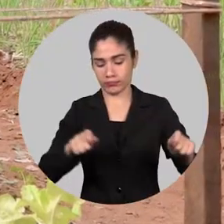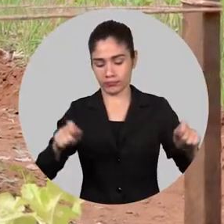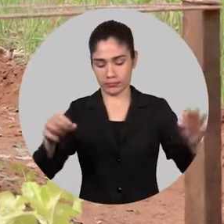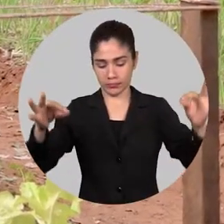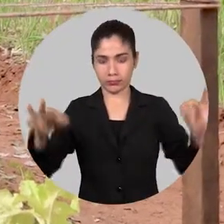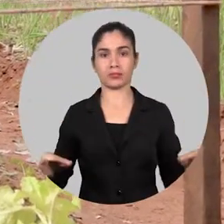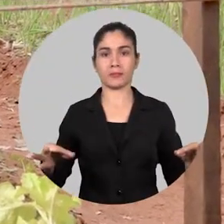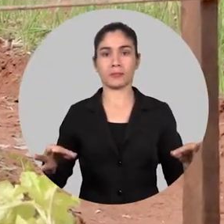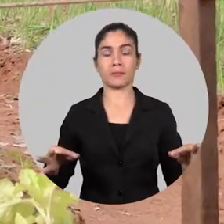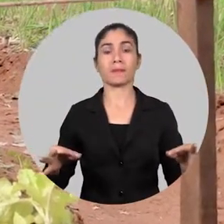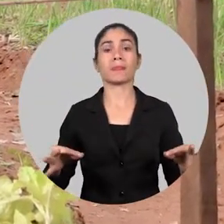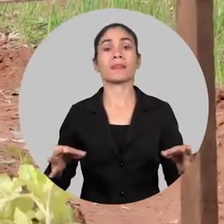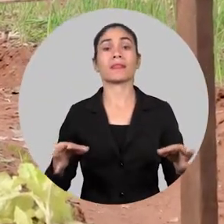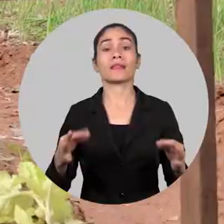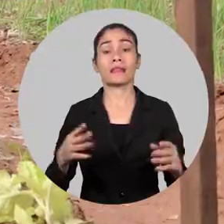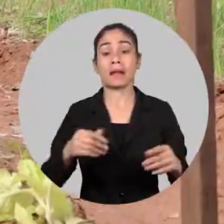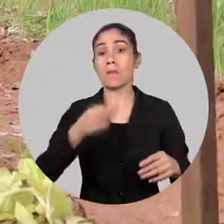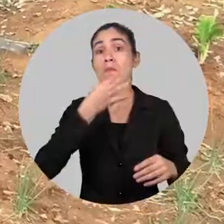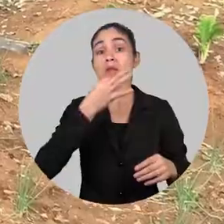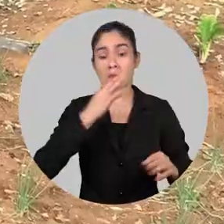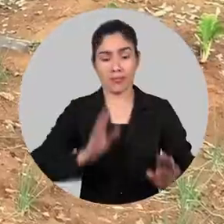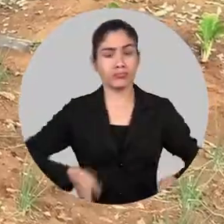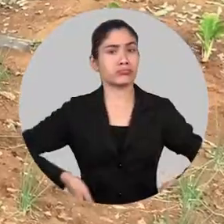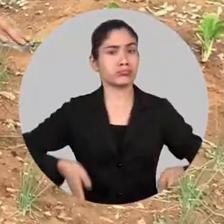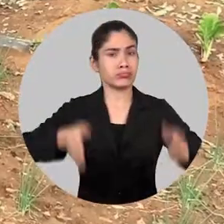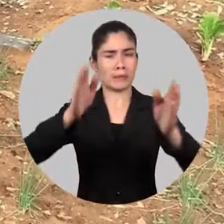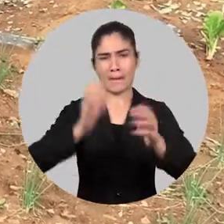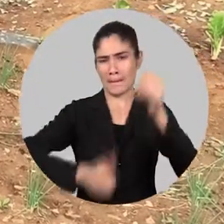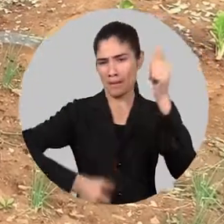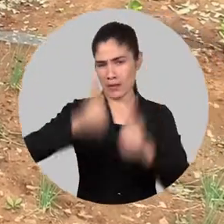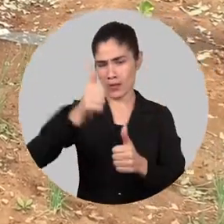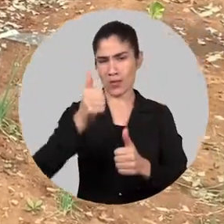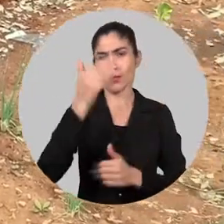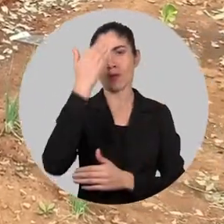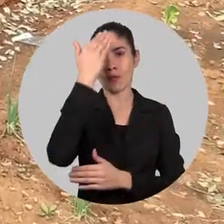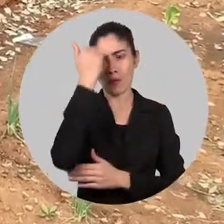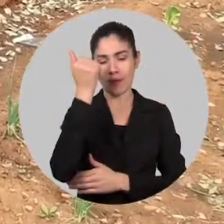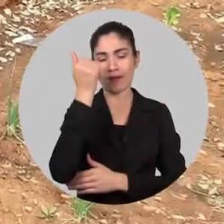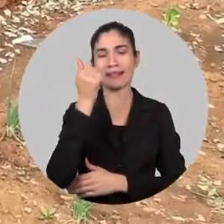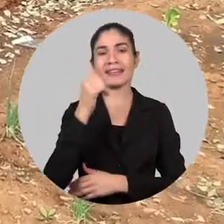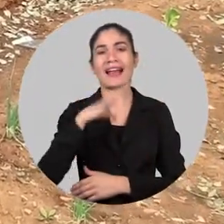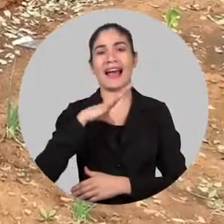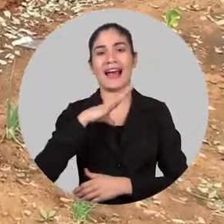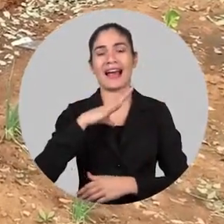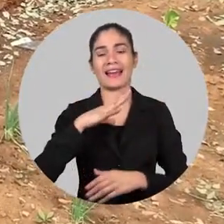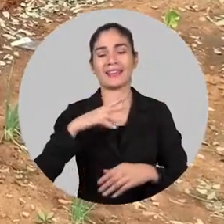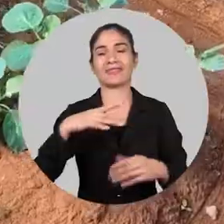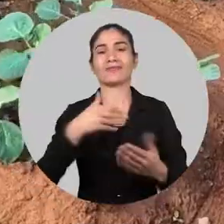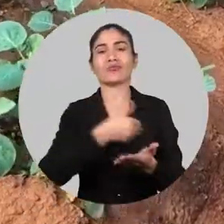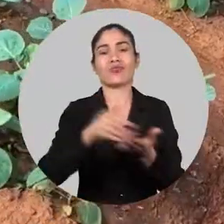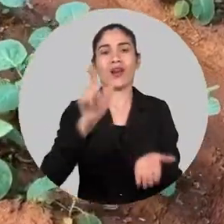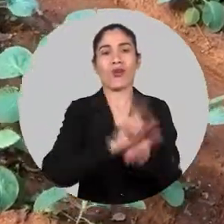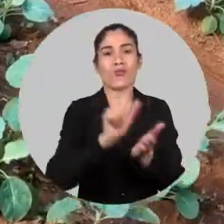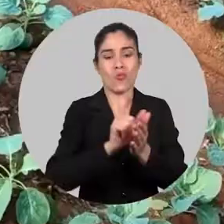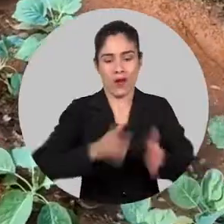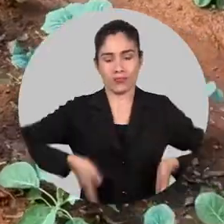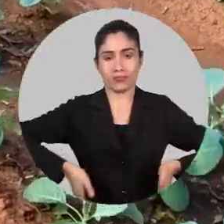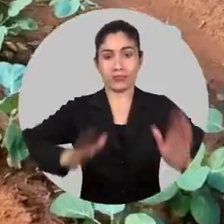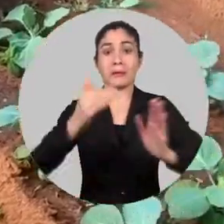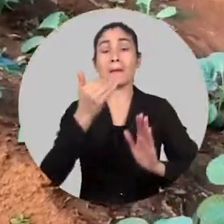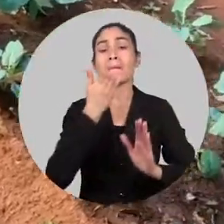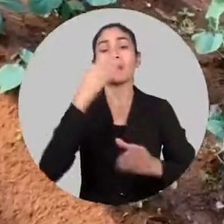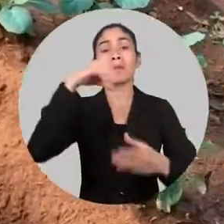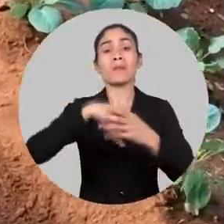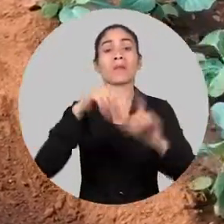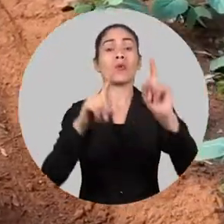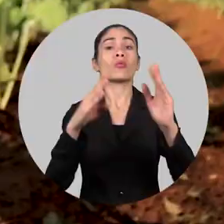La mayor mamburibé es la huerta, si no, la caminero o robaste el espacio ahí. En tu casa, de